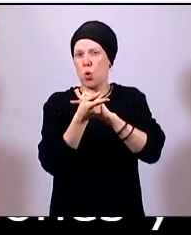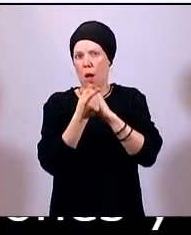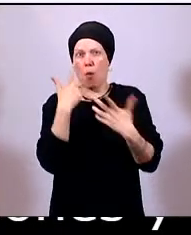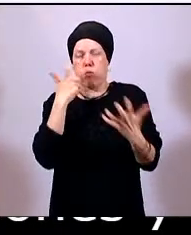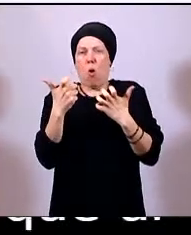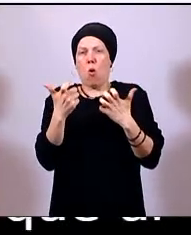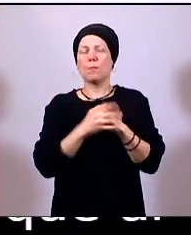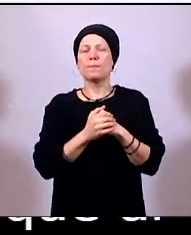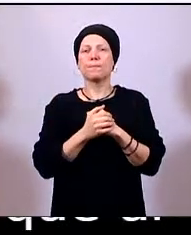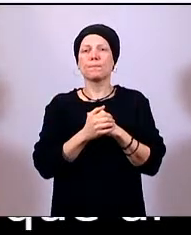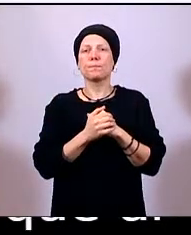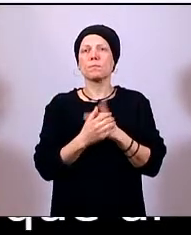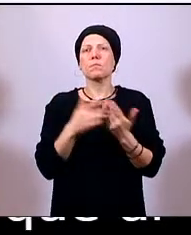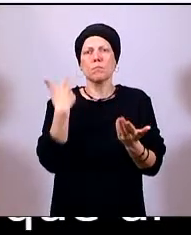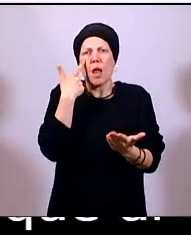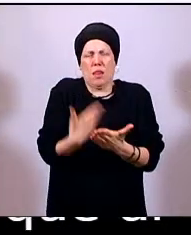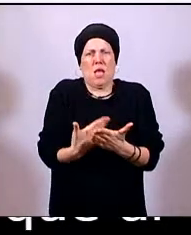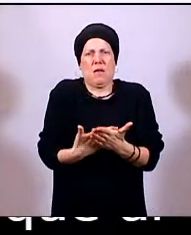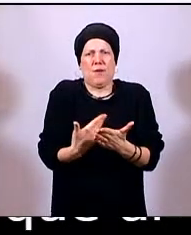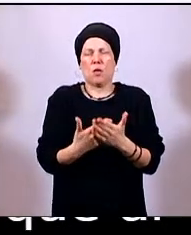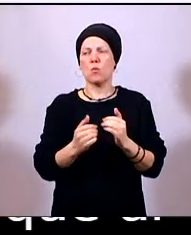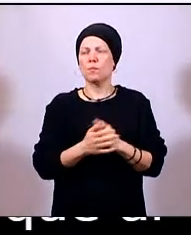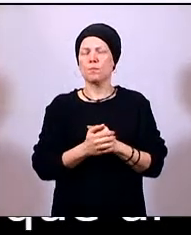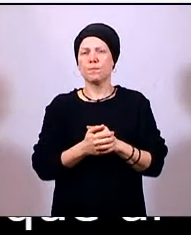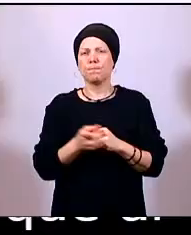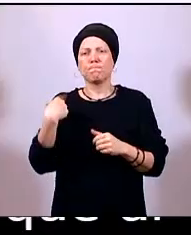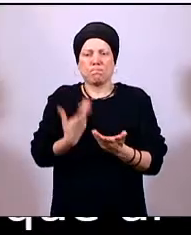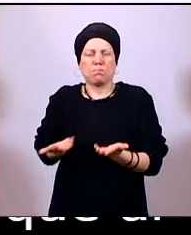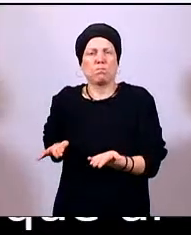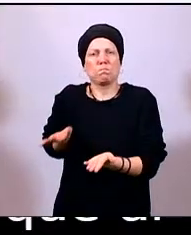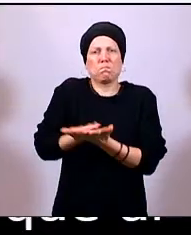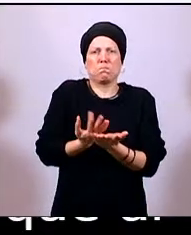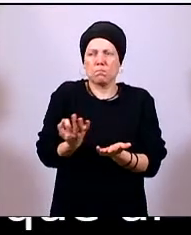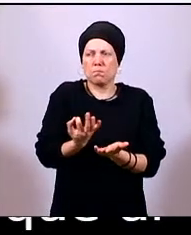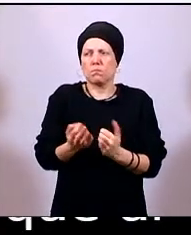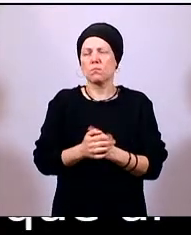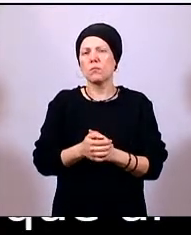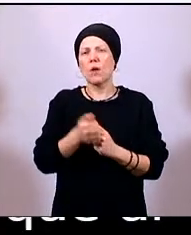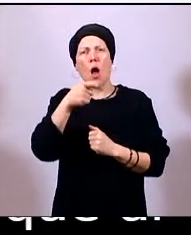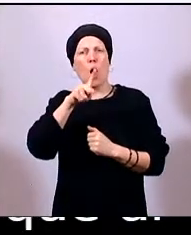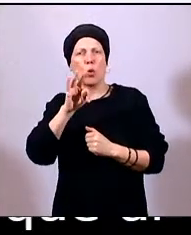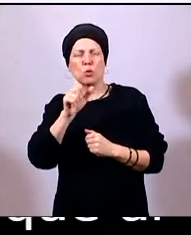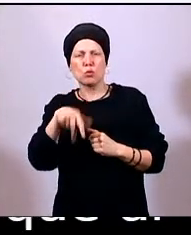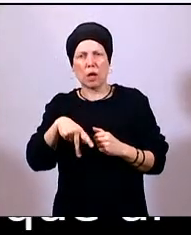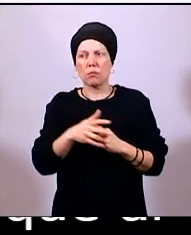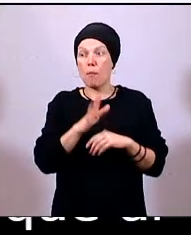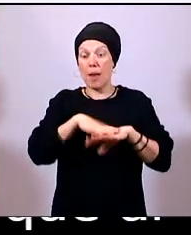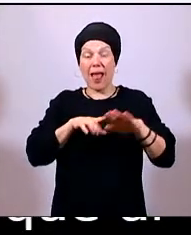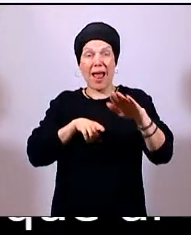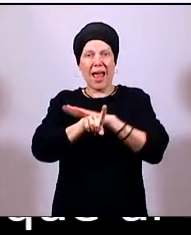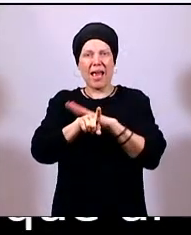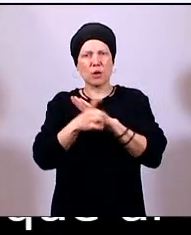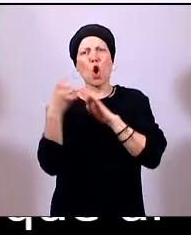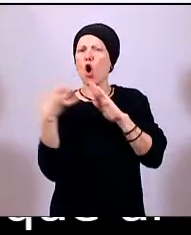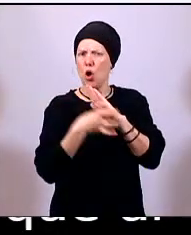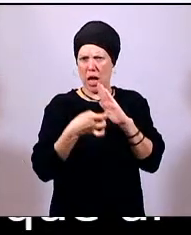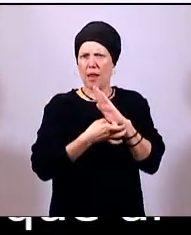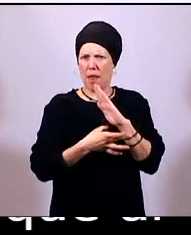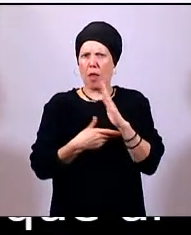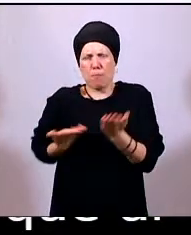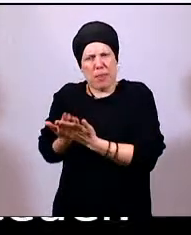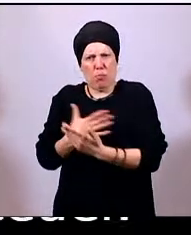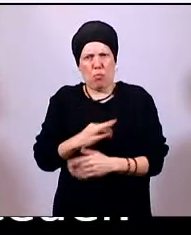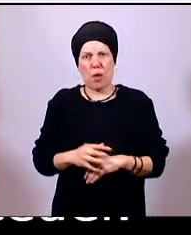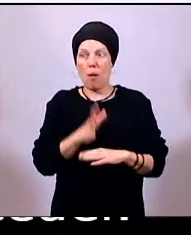las certificaciones, entre las que pueden solicitarse las que exige la OTAN para la gestión de la calidad que